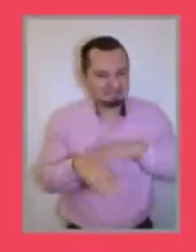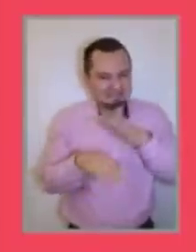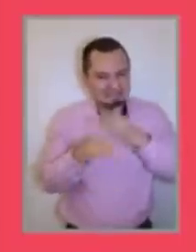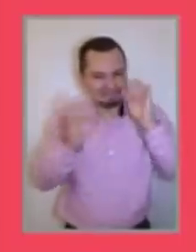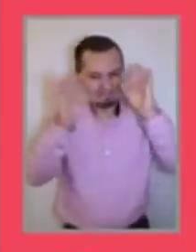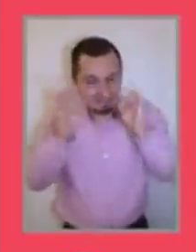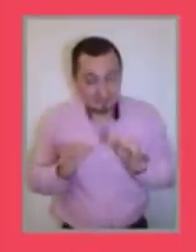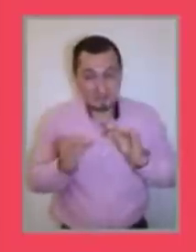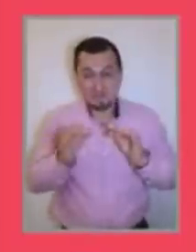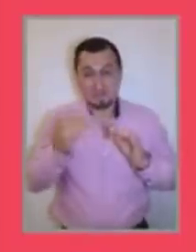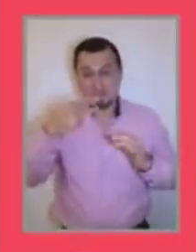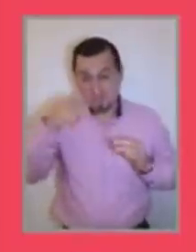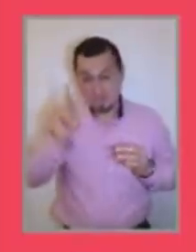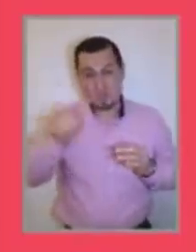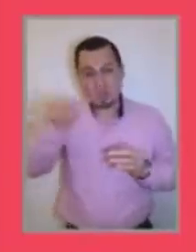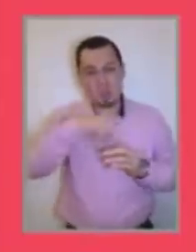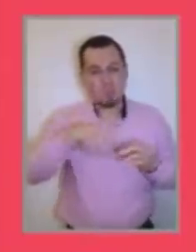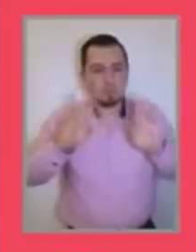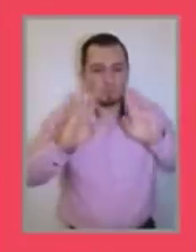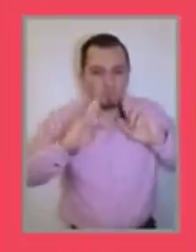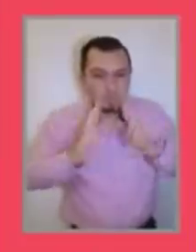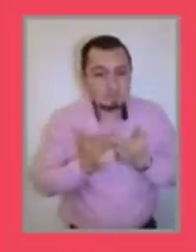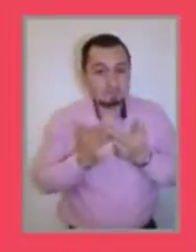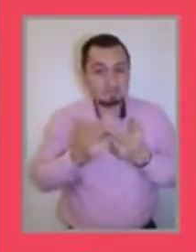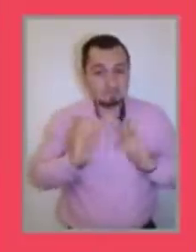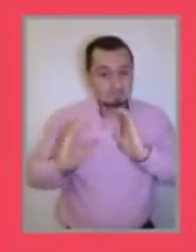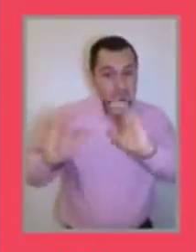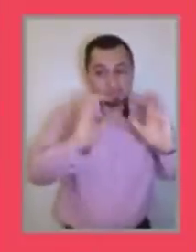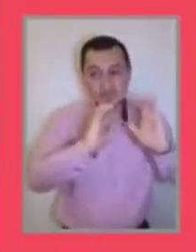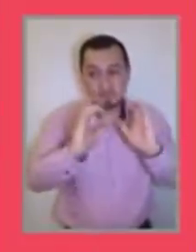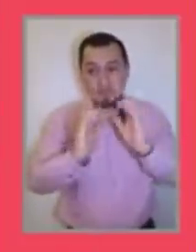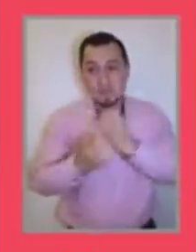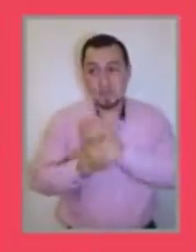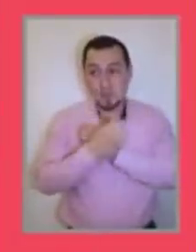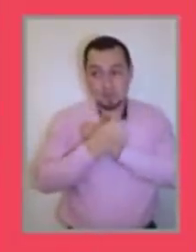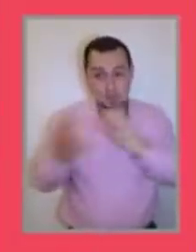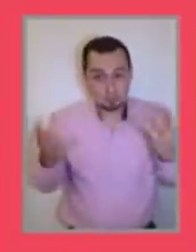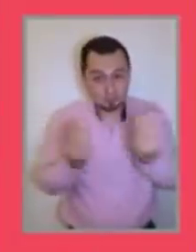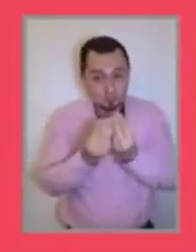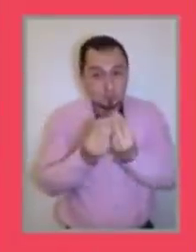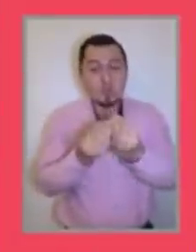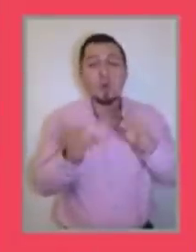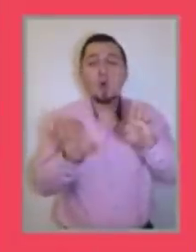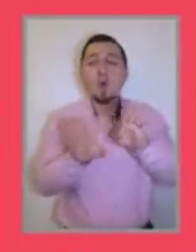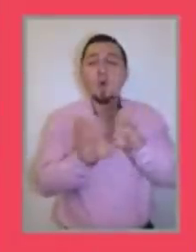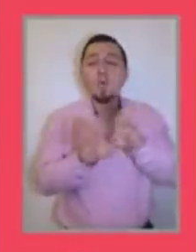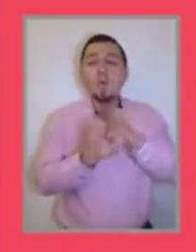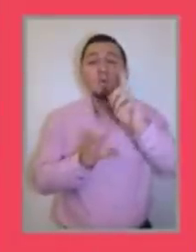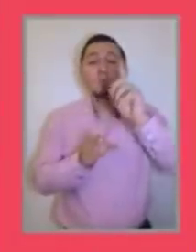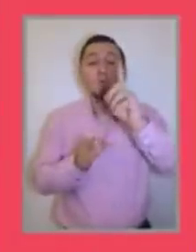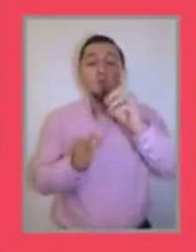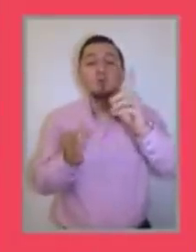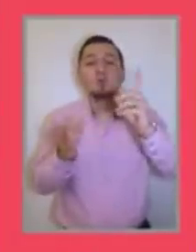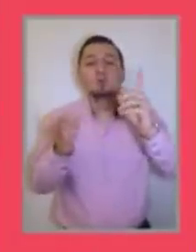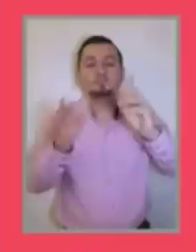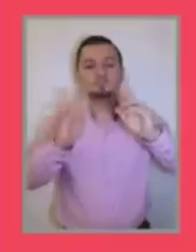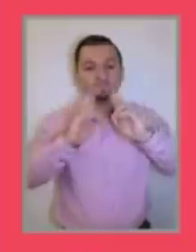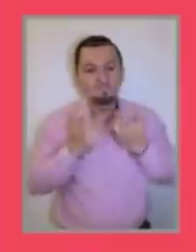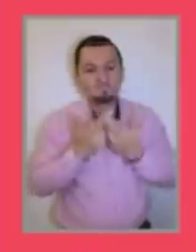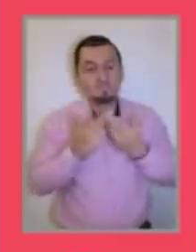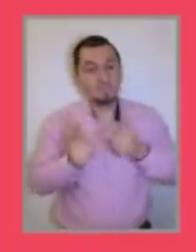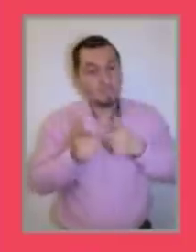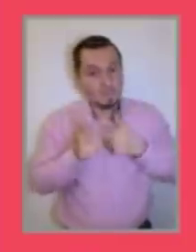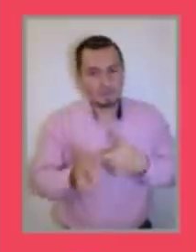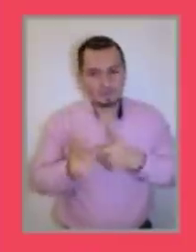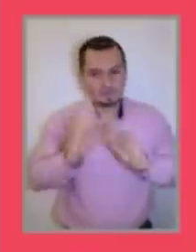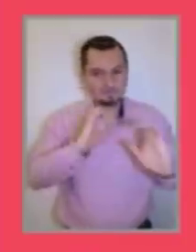eso fue que formamos la Mesa de Educación como una instancia que abordaría y discutiría de